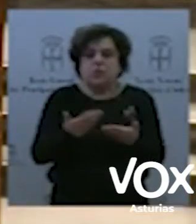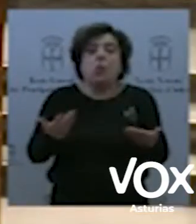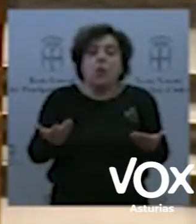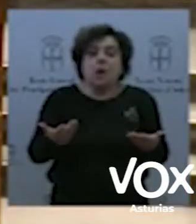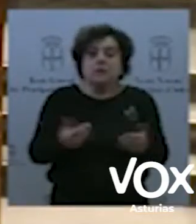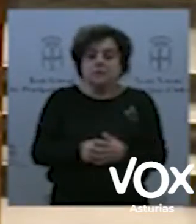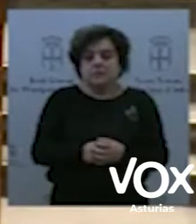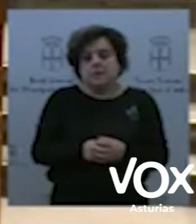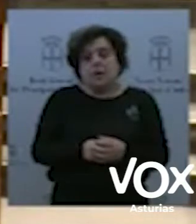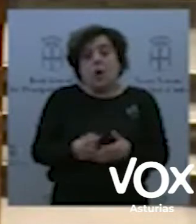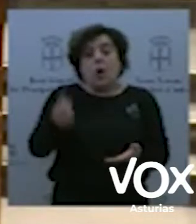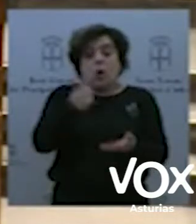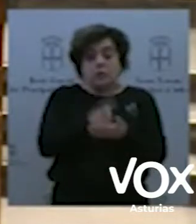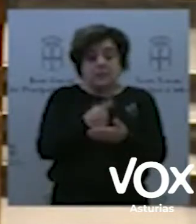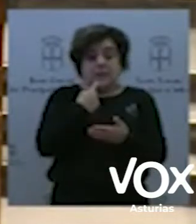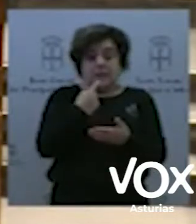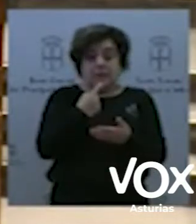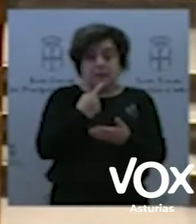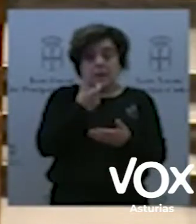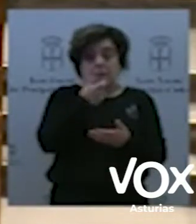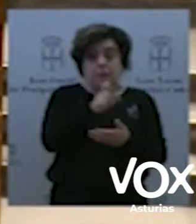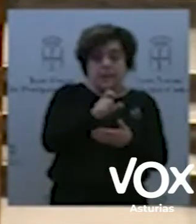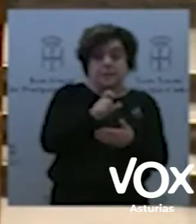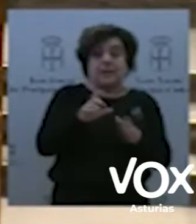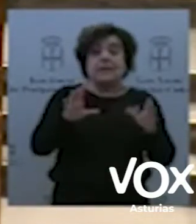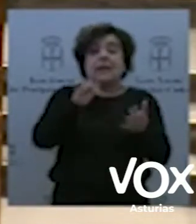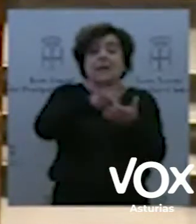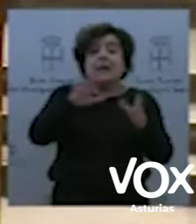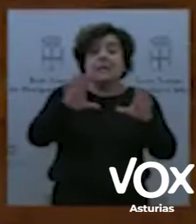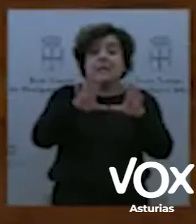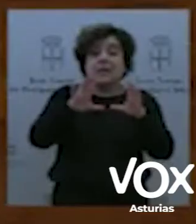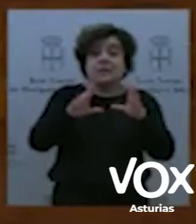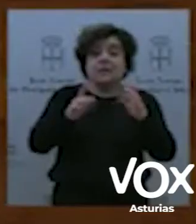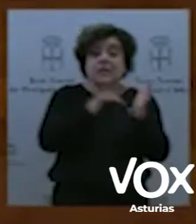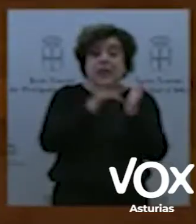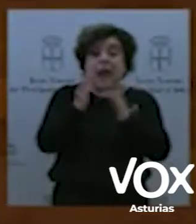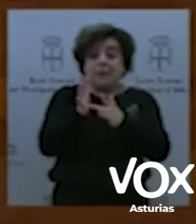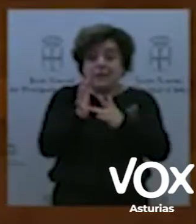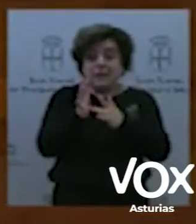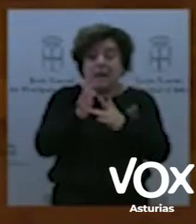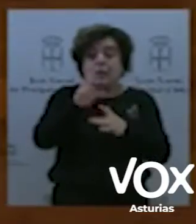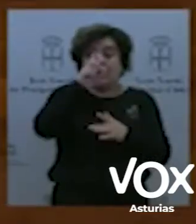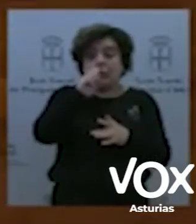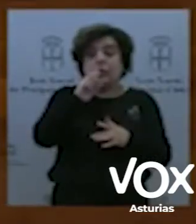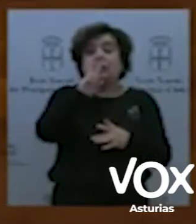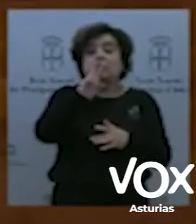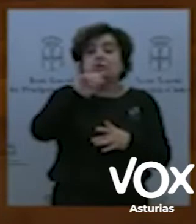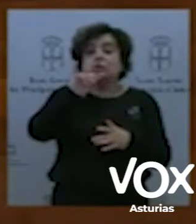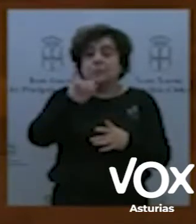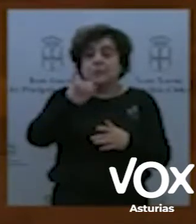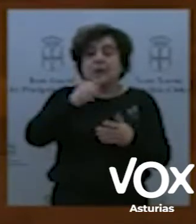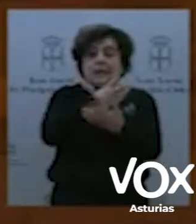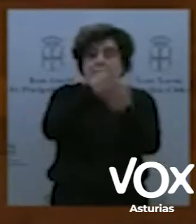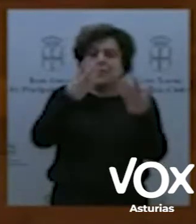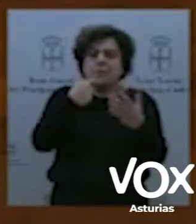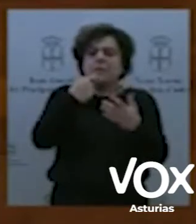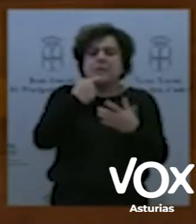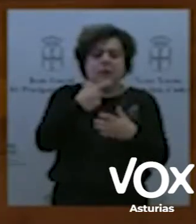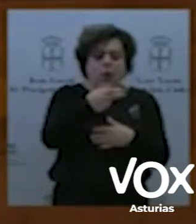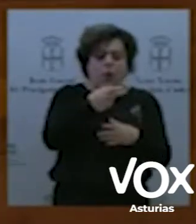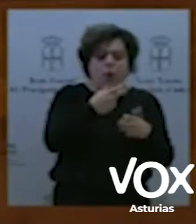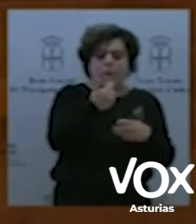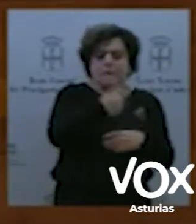10 de abril del 2019 nos dijo que debemos imitar las políticas acometidas en Francia desde hace 40 años, con